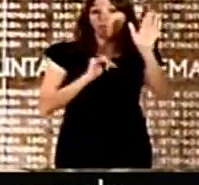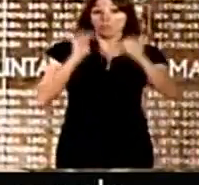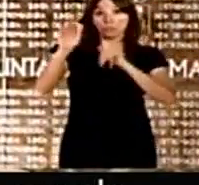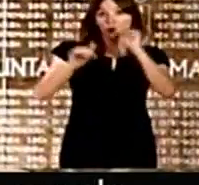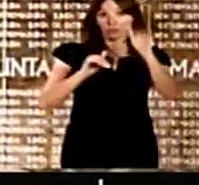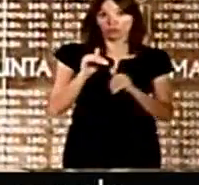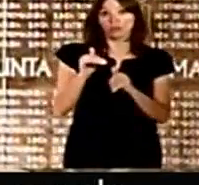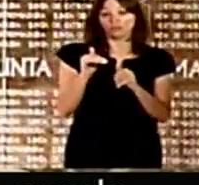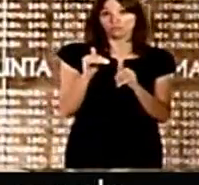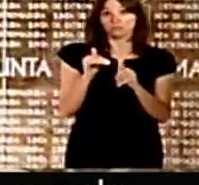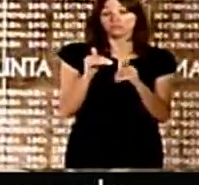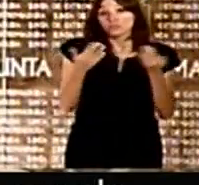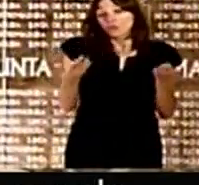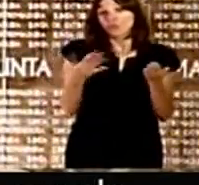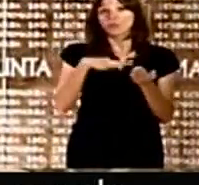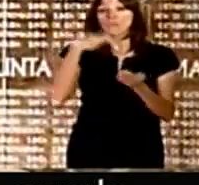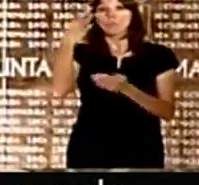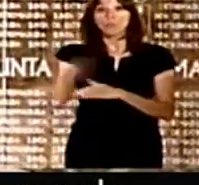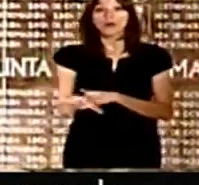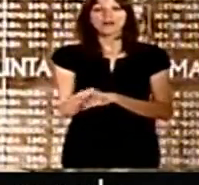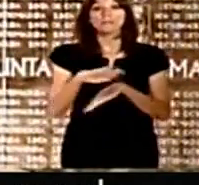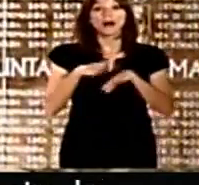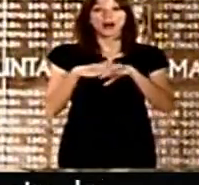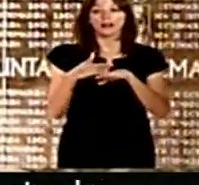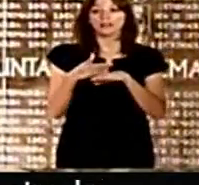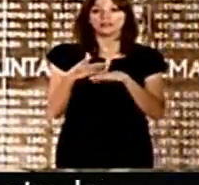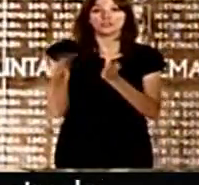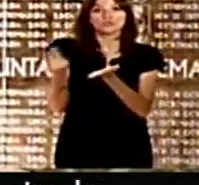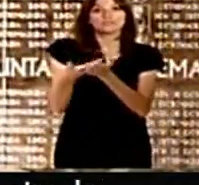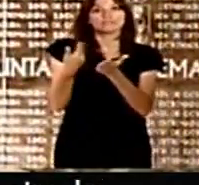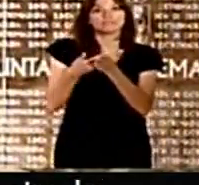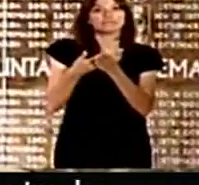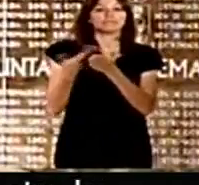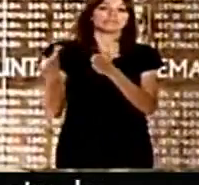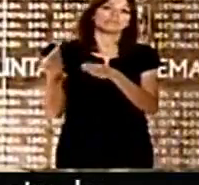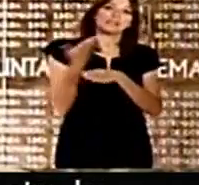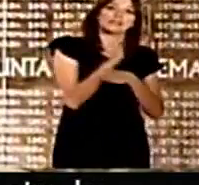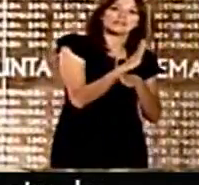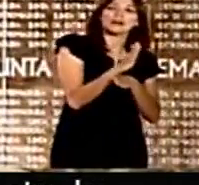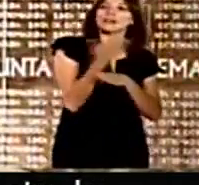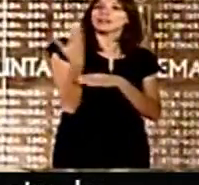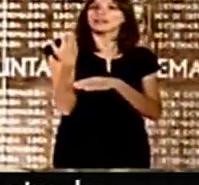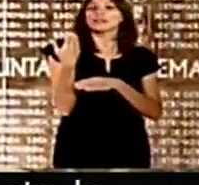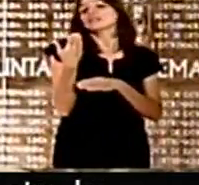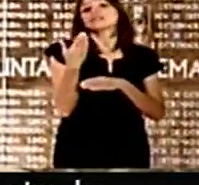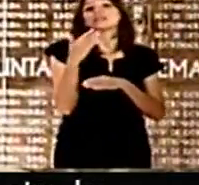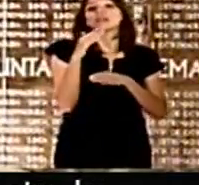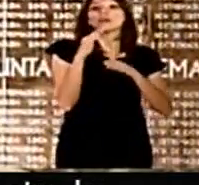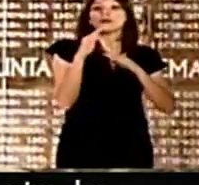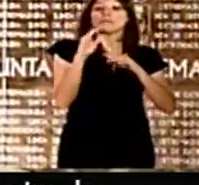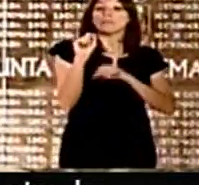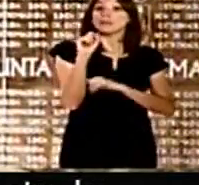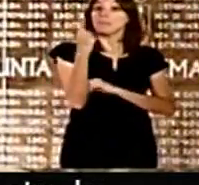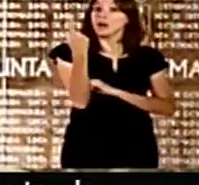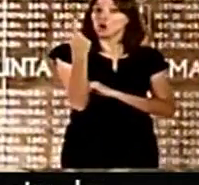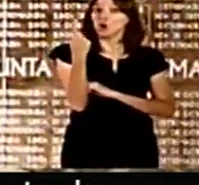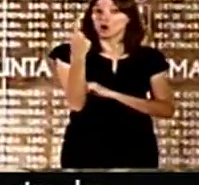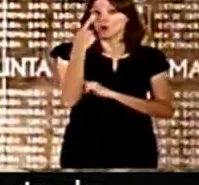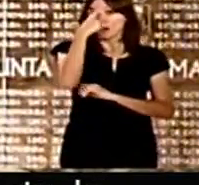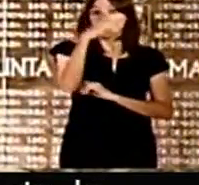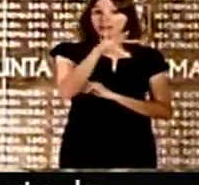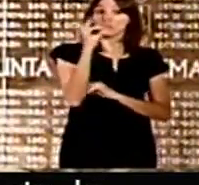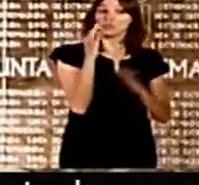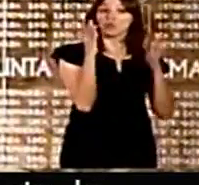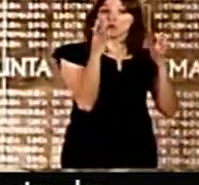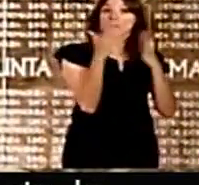y, por tanto, la posibilidad de presentar las solicitudes a estas ayudas serán a partir del día siguiente de la publicación de esta decisión del Consejo